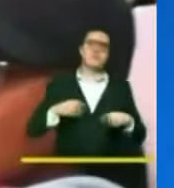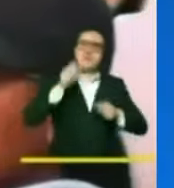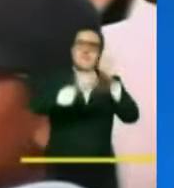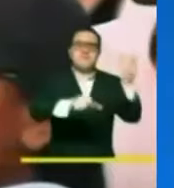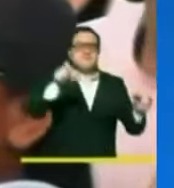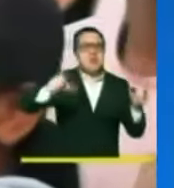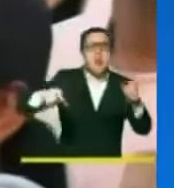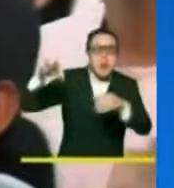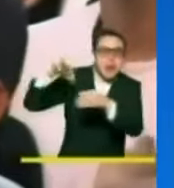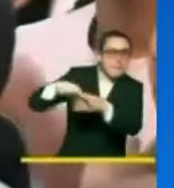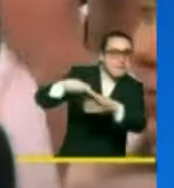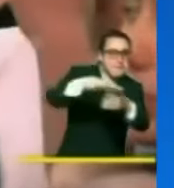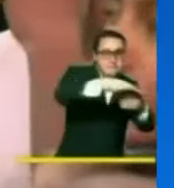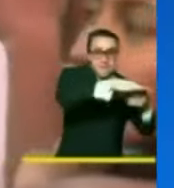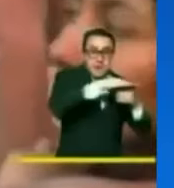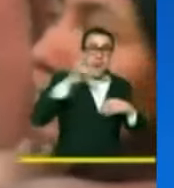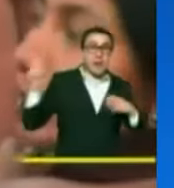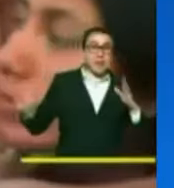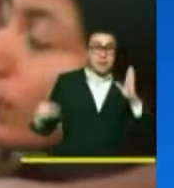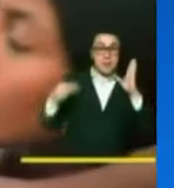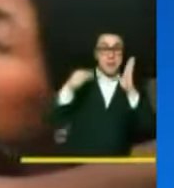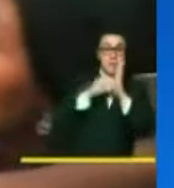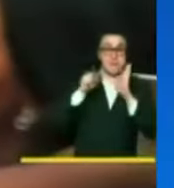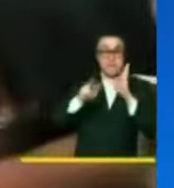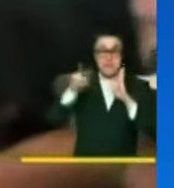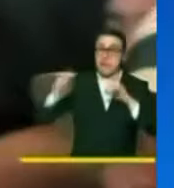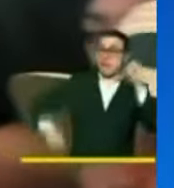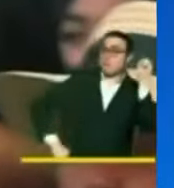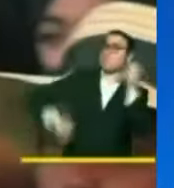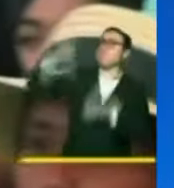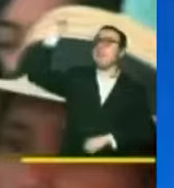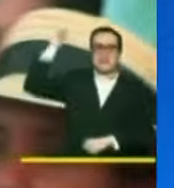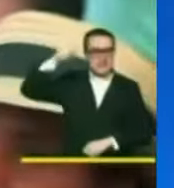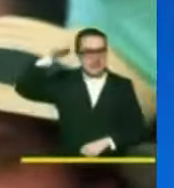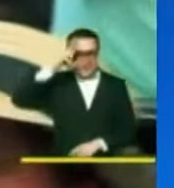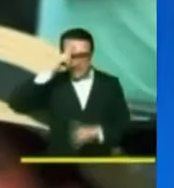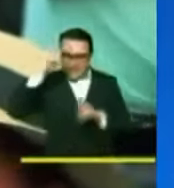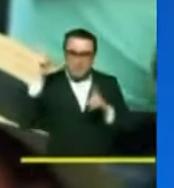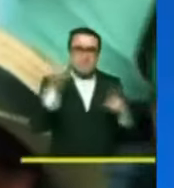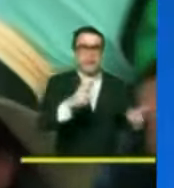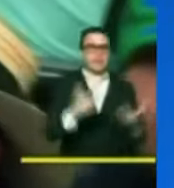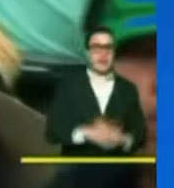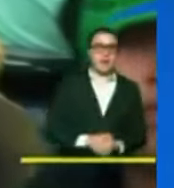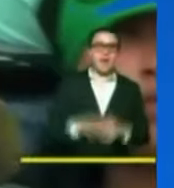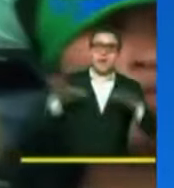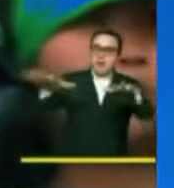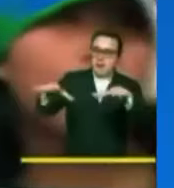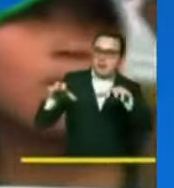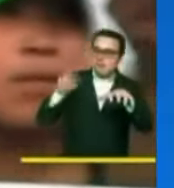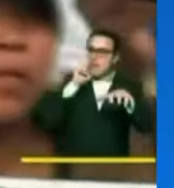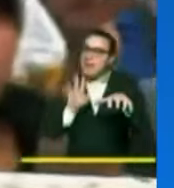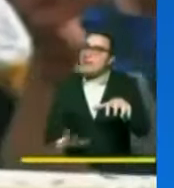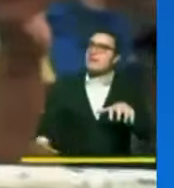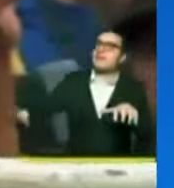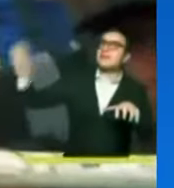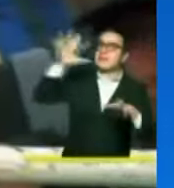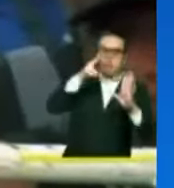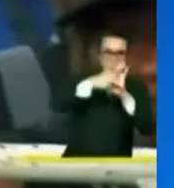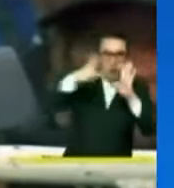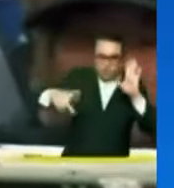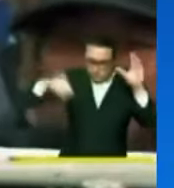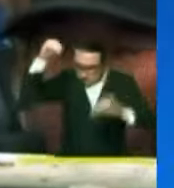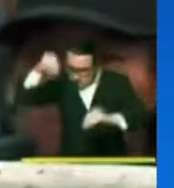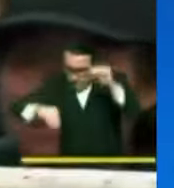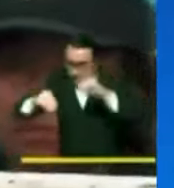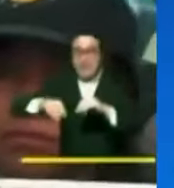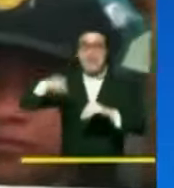una sosobra política de muy difícil anticipación nosotros no sabemos qué pueda pasar porque en Colombia